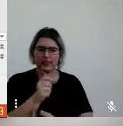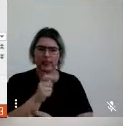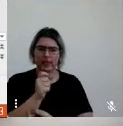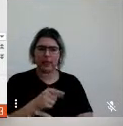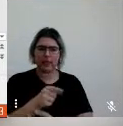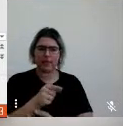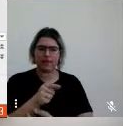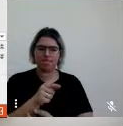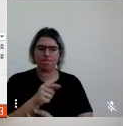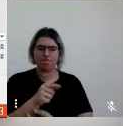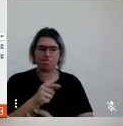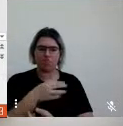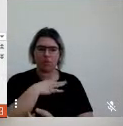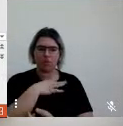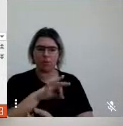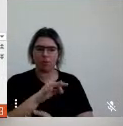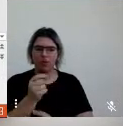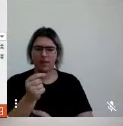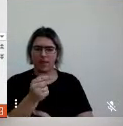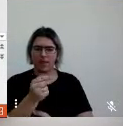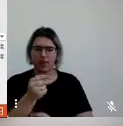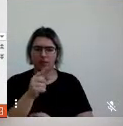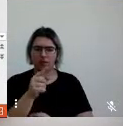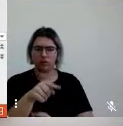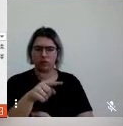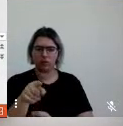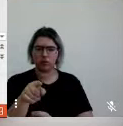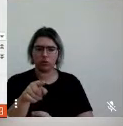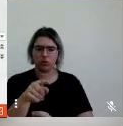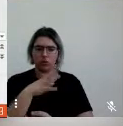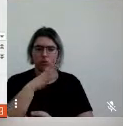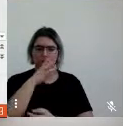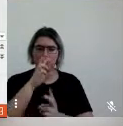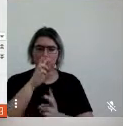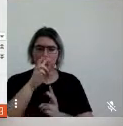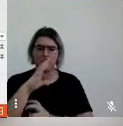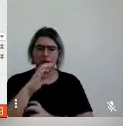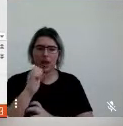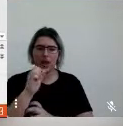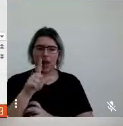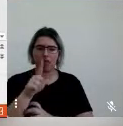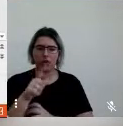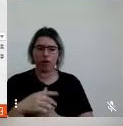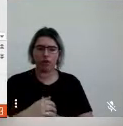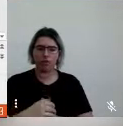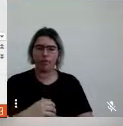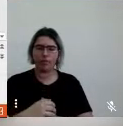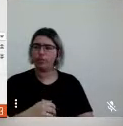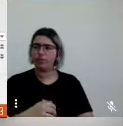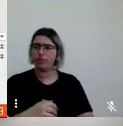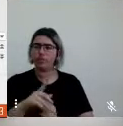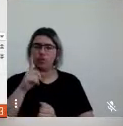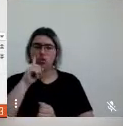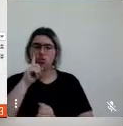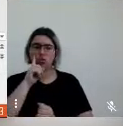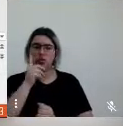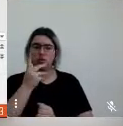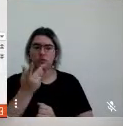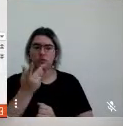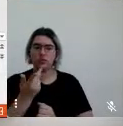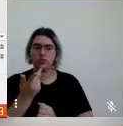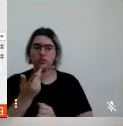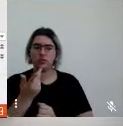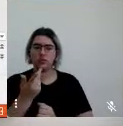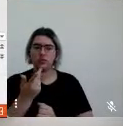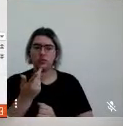Puede ser perjudicial. puede ser perjudicial por el calcio, más que nada. No sé si el calcio puede Esto desarrollar es